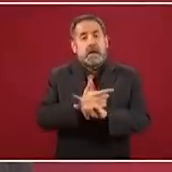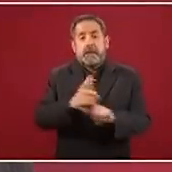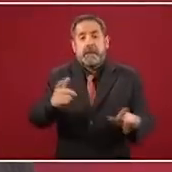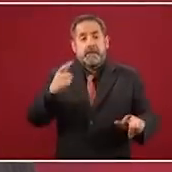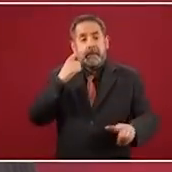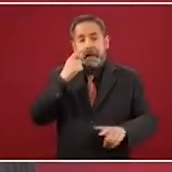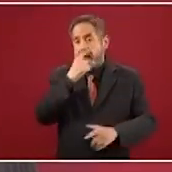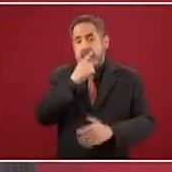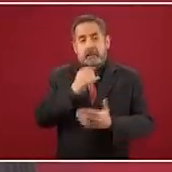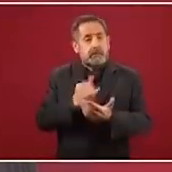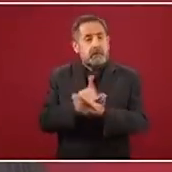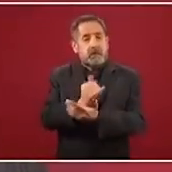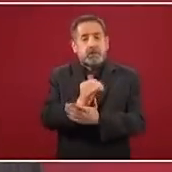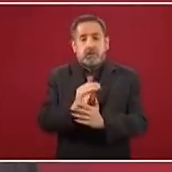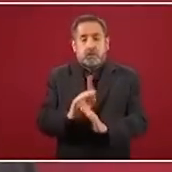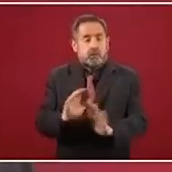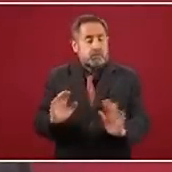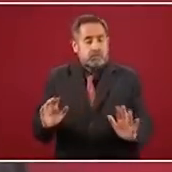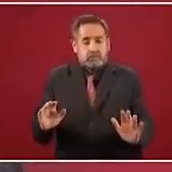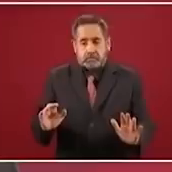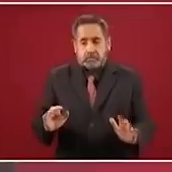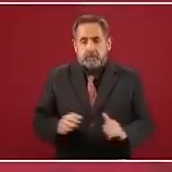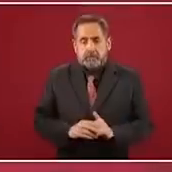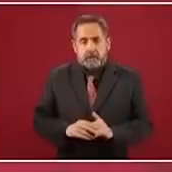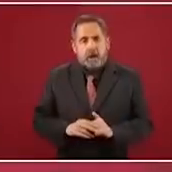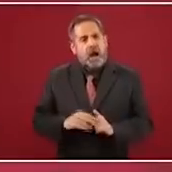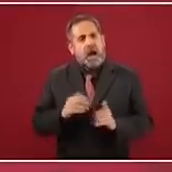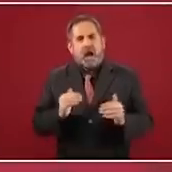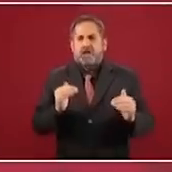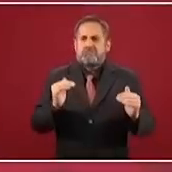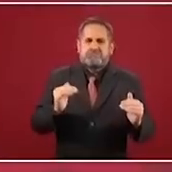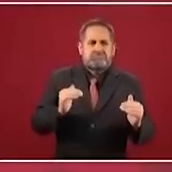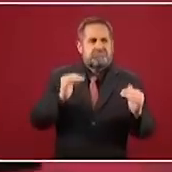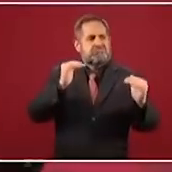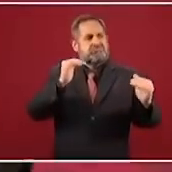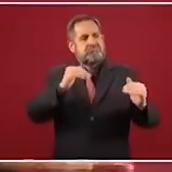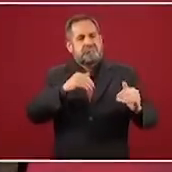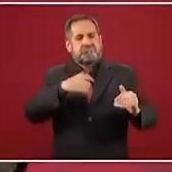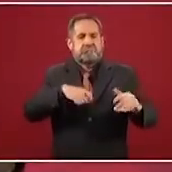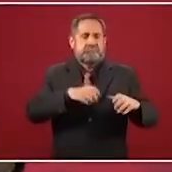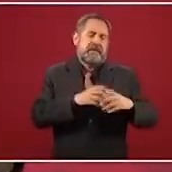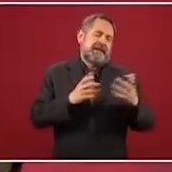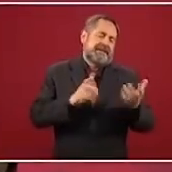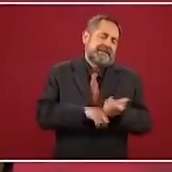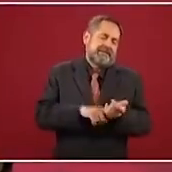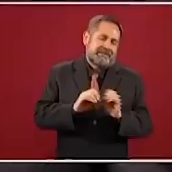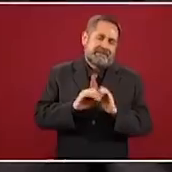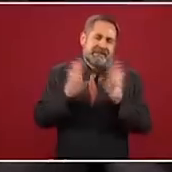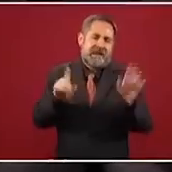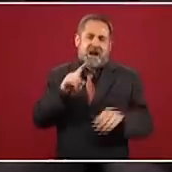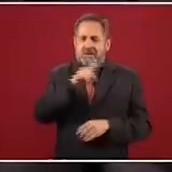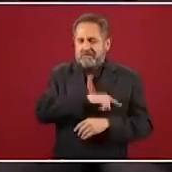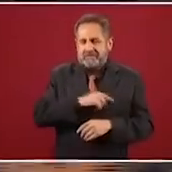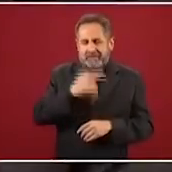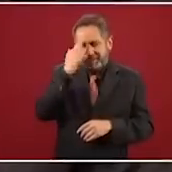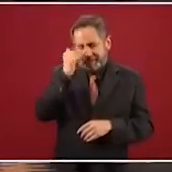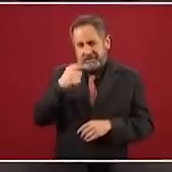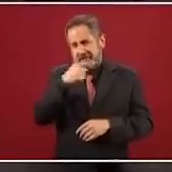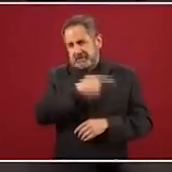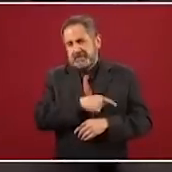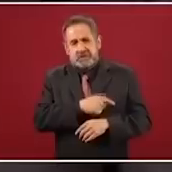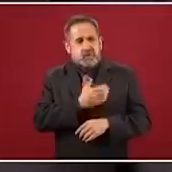libertad. Ahora, los de arriba, pues es lógico. ¿Qué